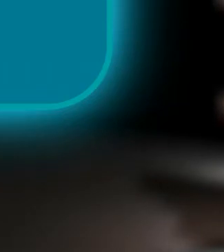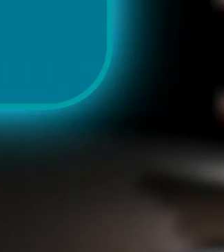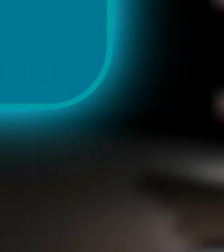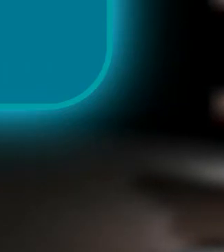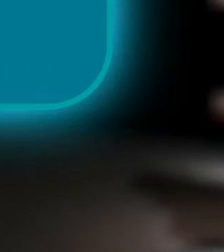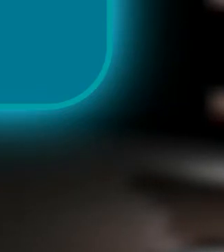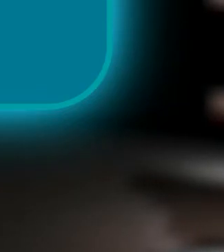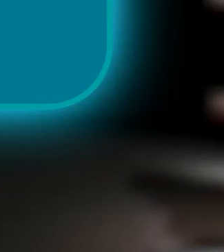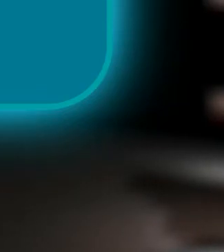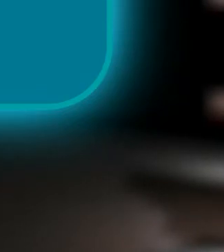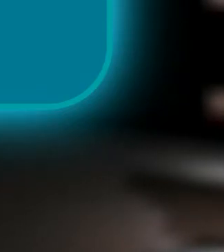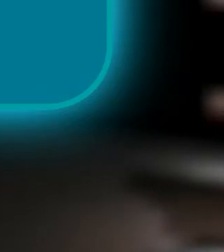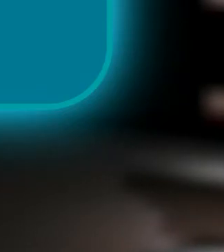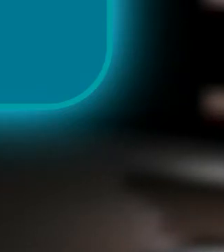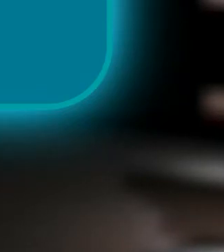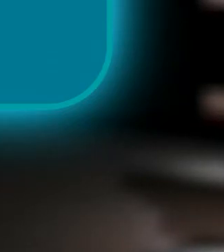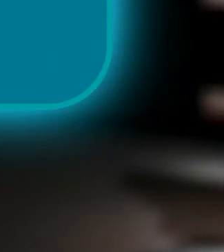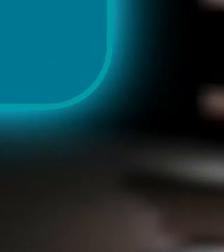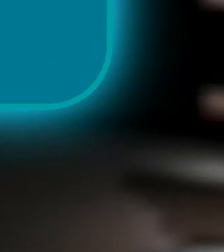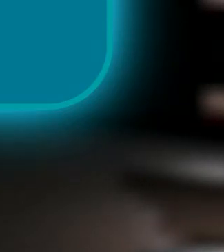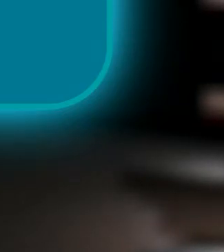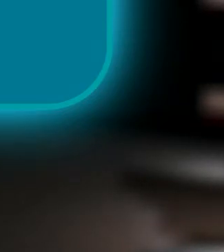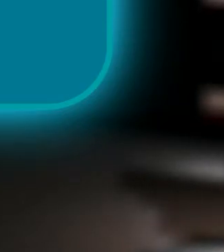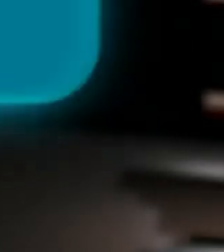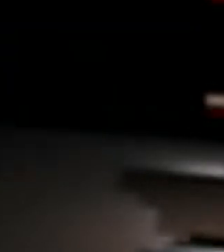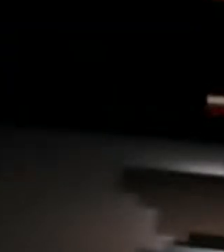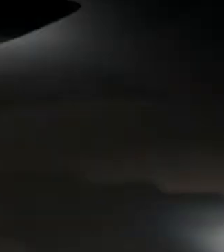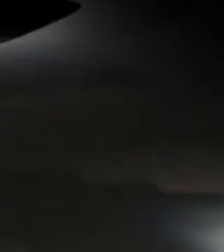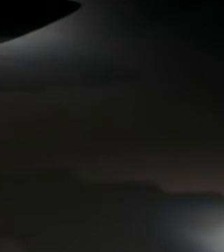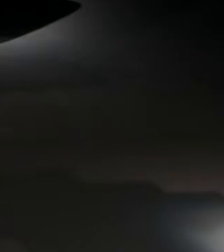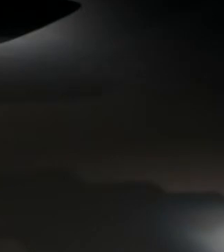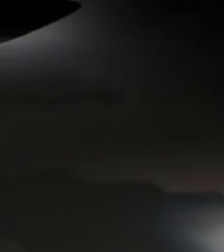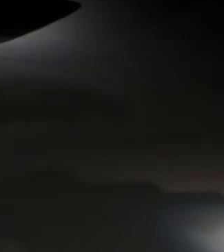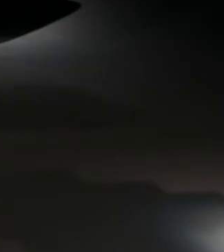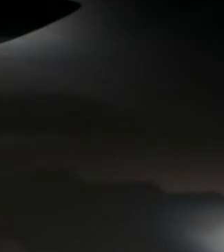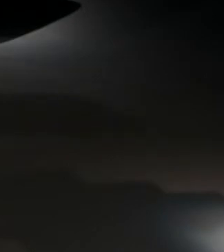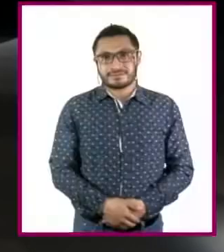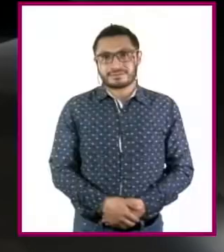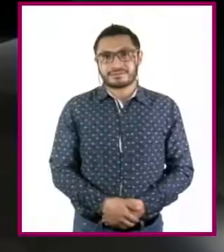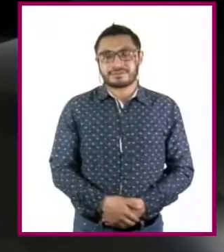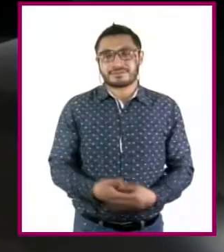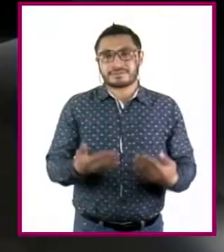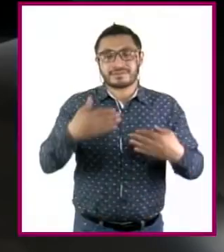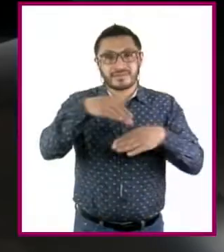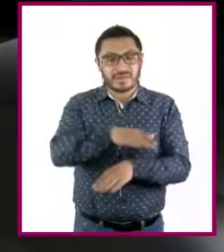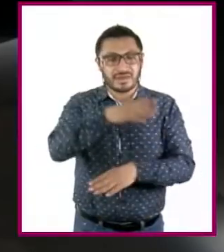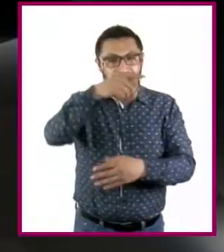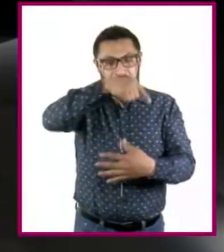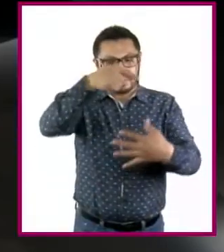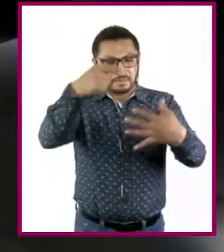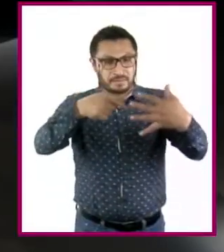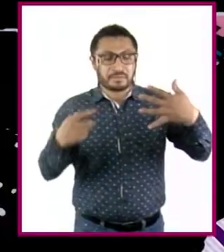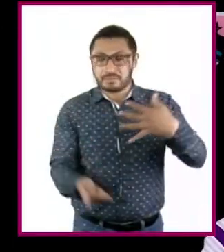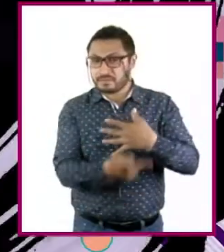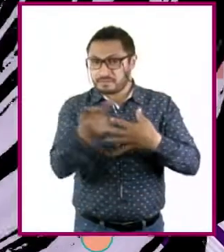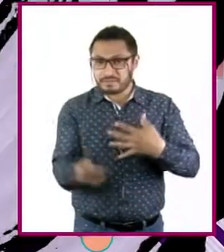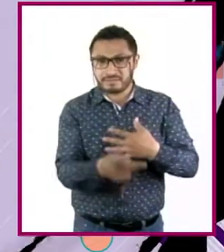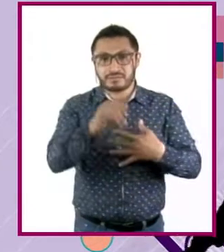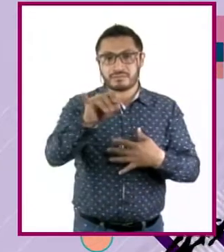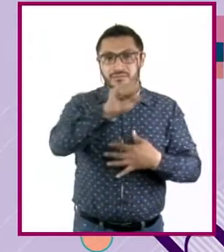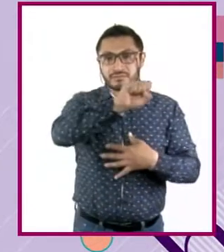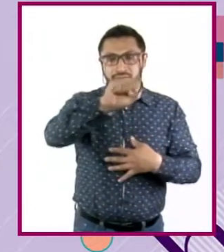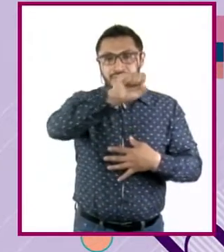que, usualmente, tomamos los individuos humanos? En torno a estas preguntas, Isaac Asimov,